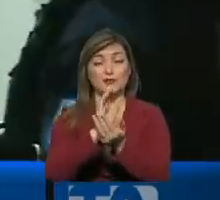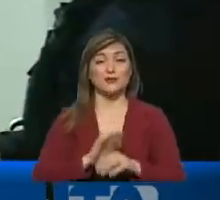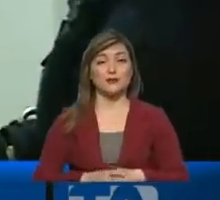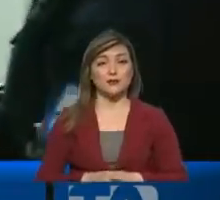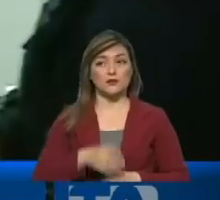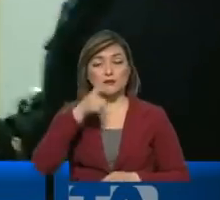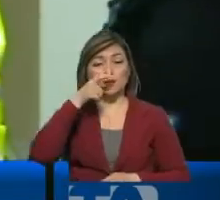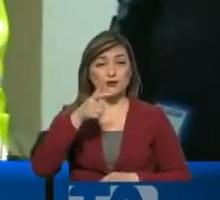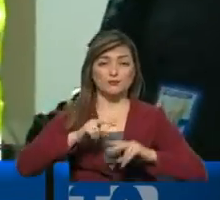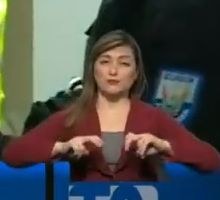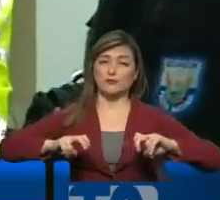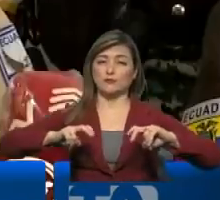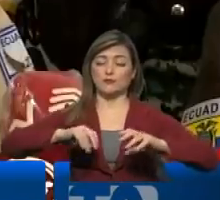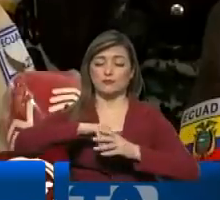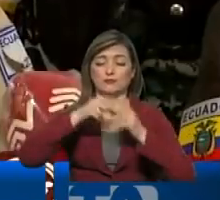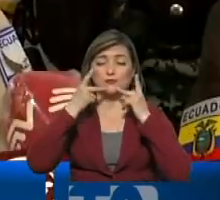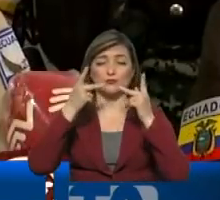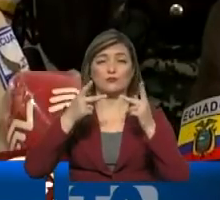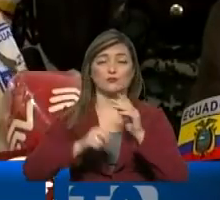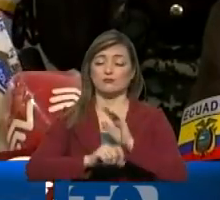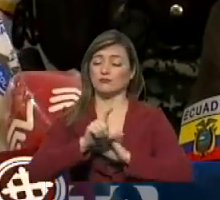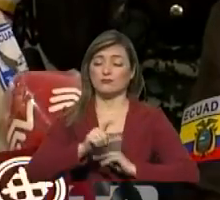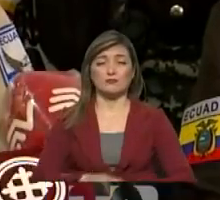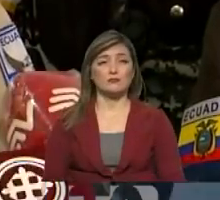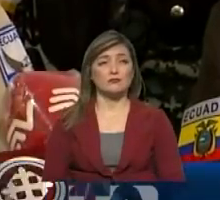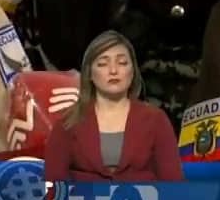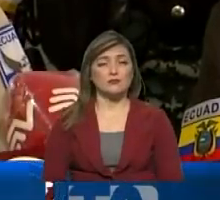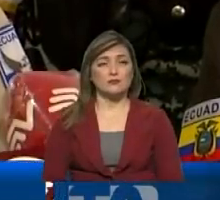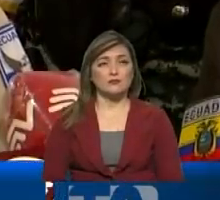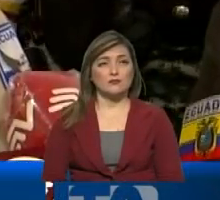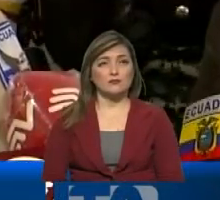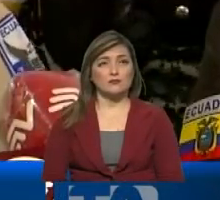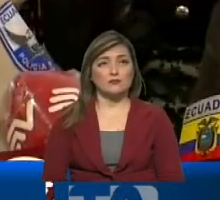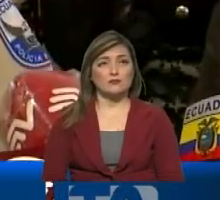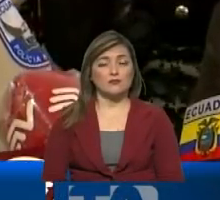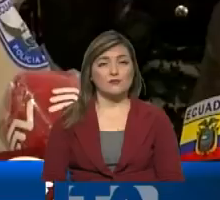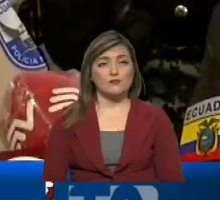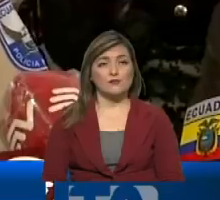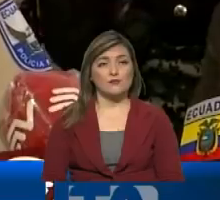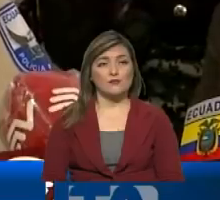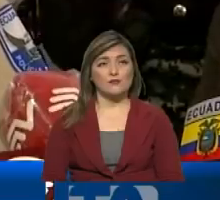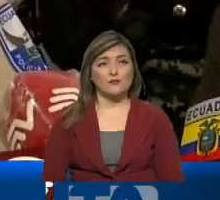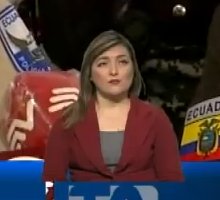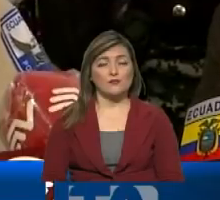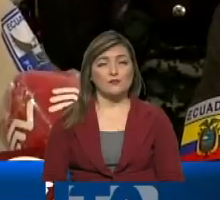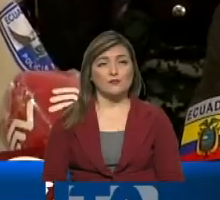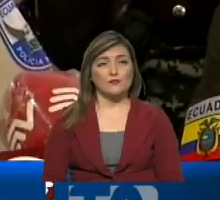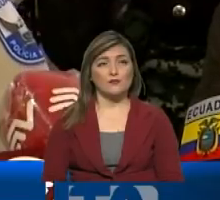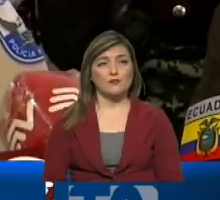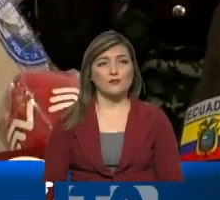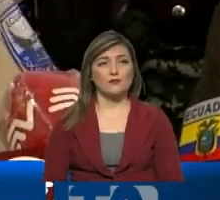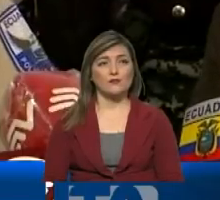fiscalía investiga un presunto peculado. La investigación se sustenta el expediente de